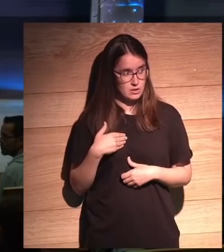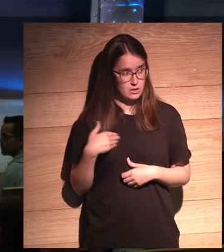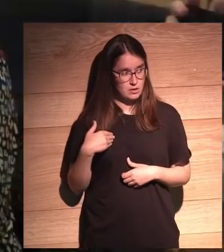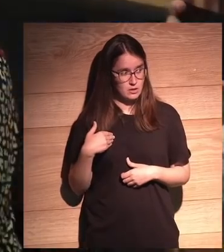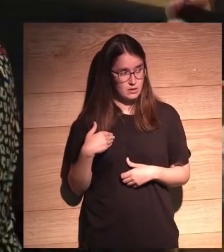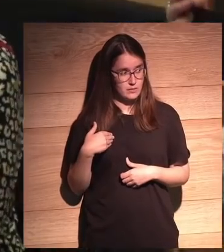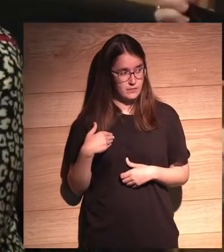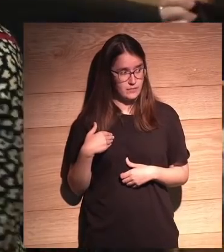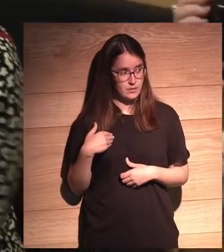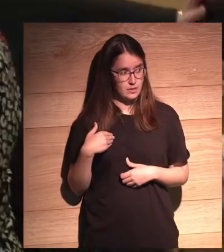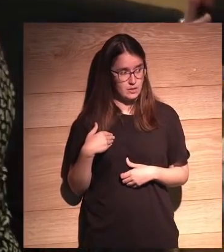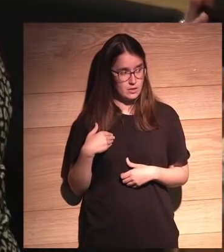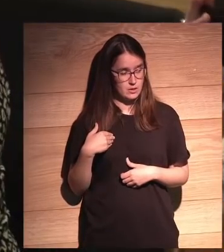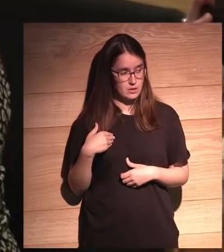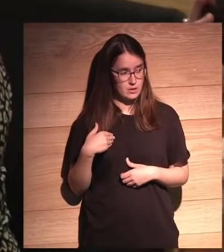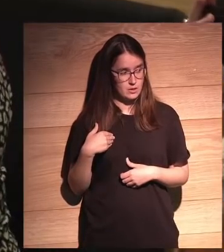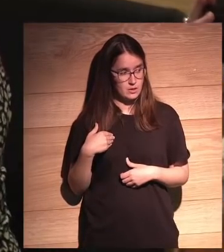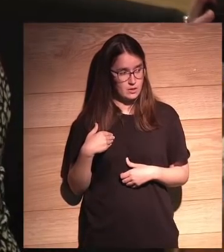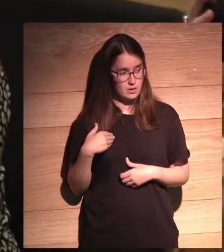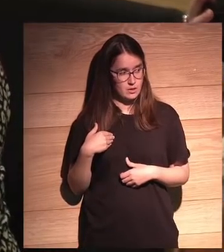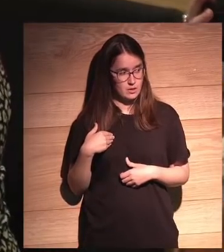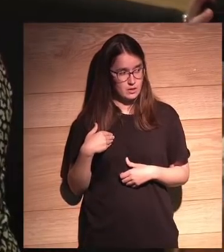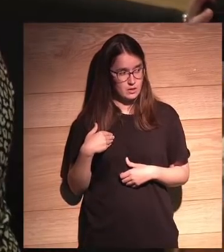he participado. A vosotros.